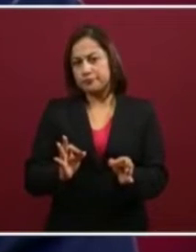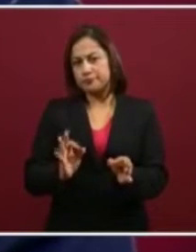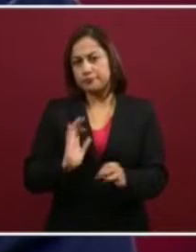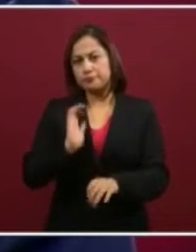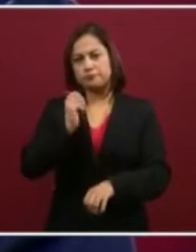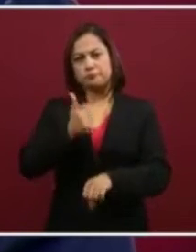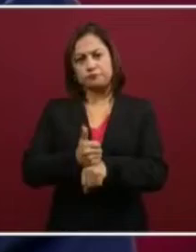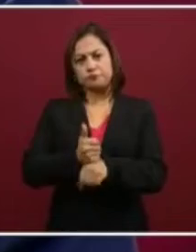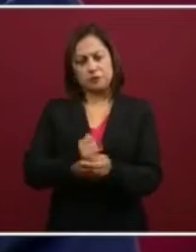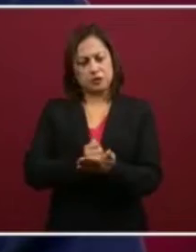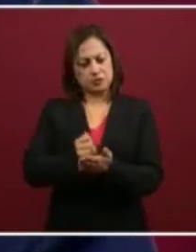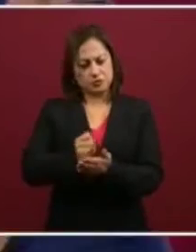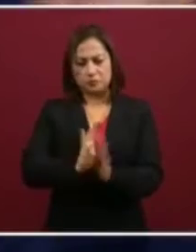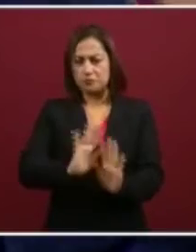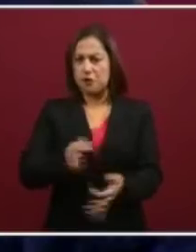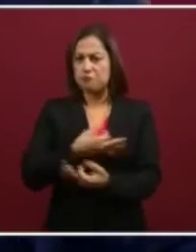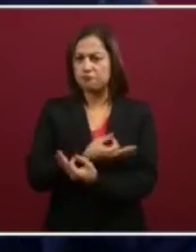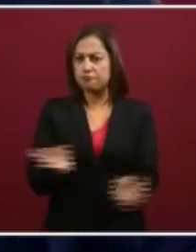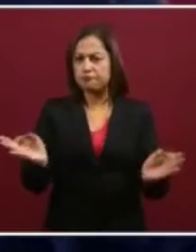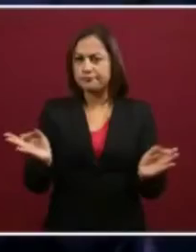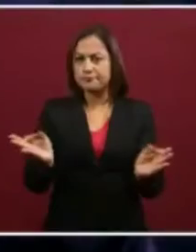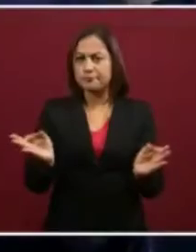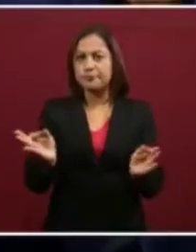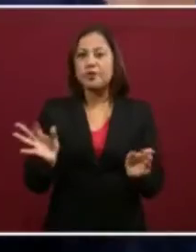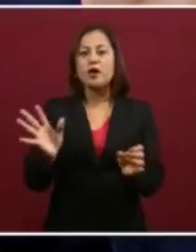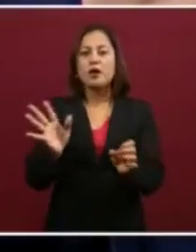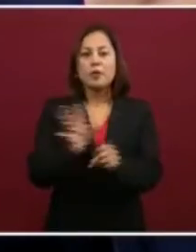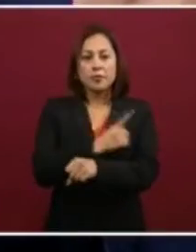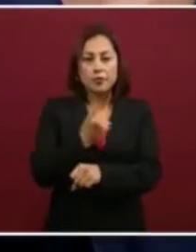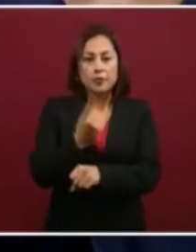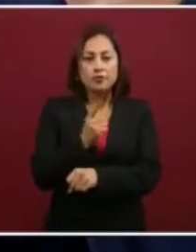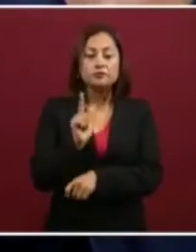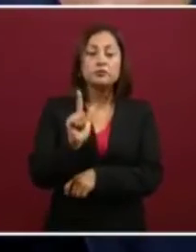la decisión, porque les vamos a dar a conocer